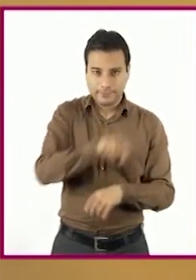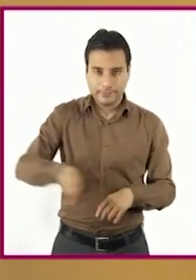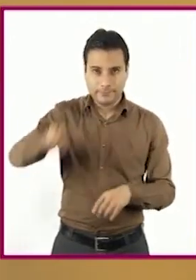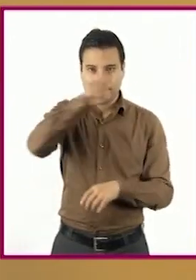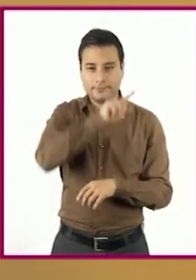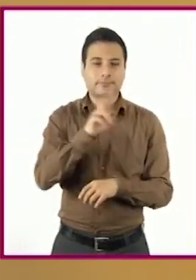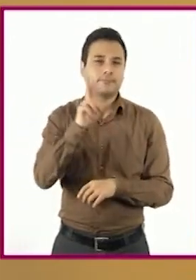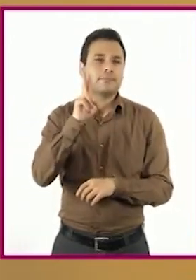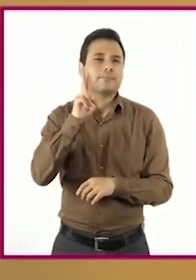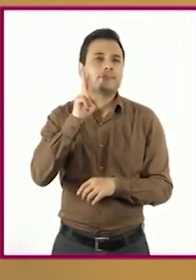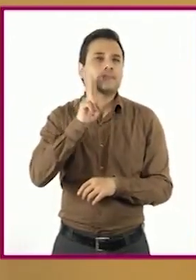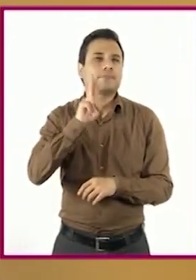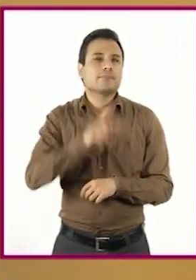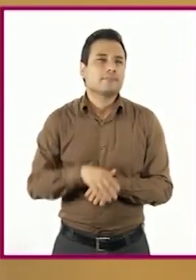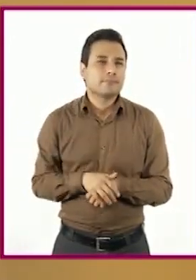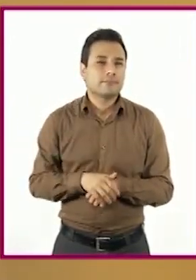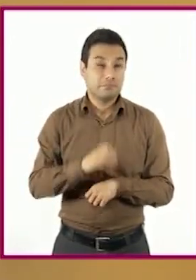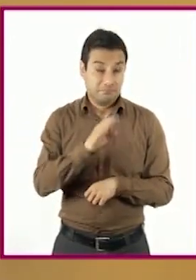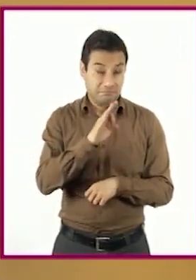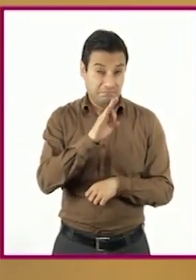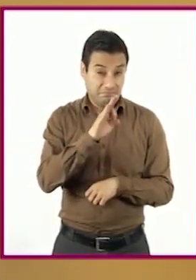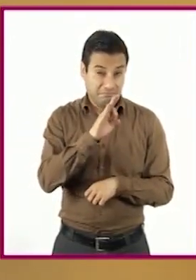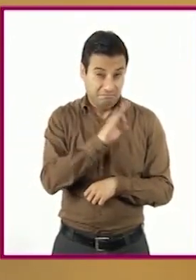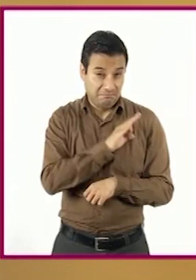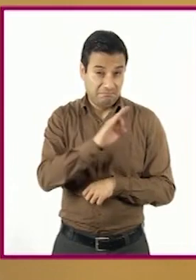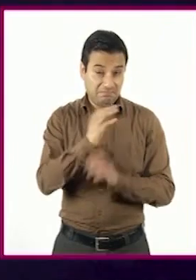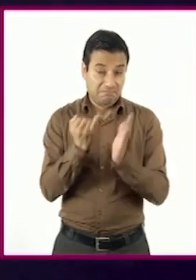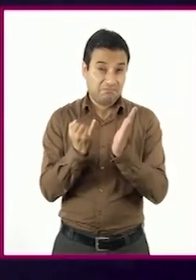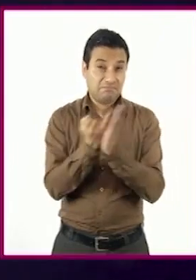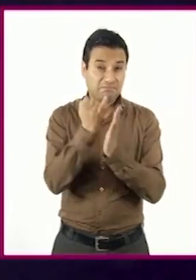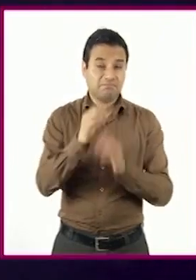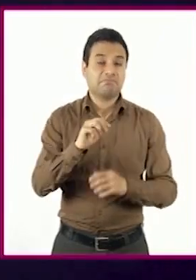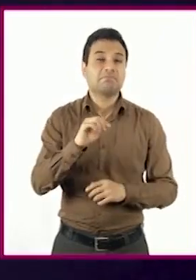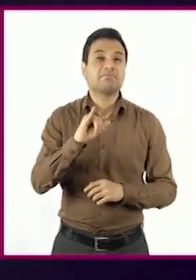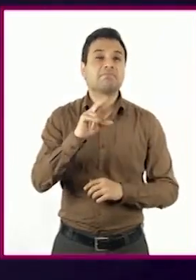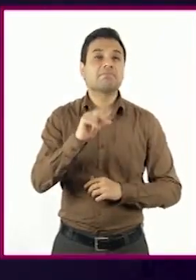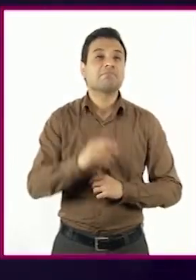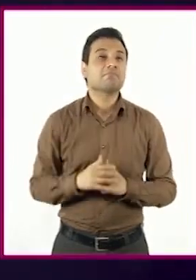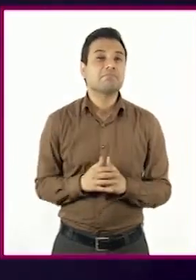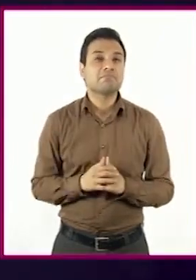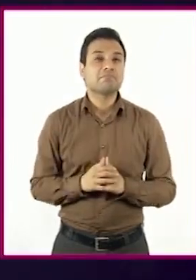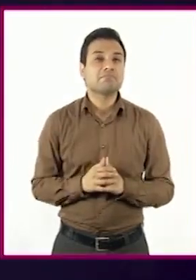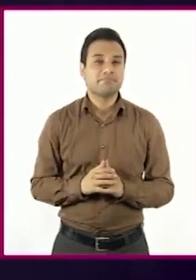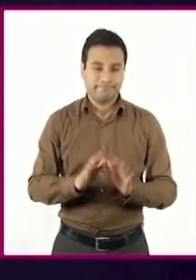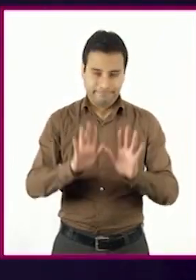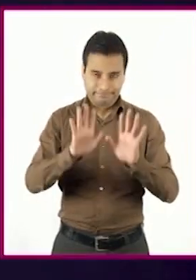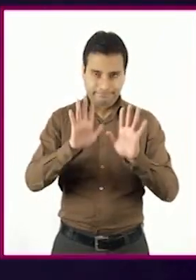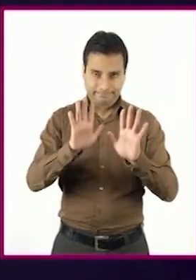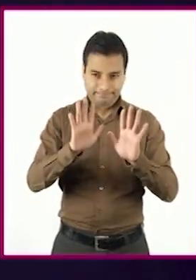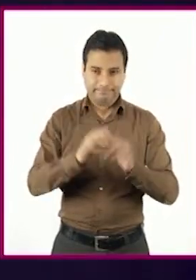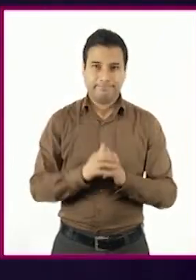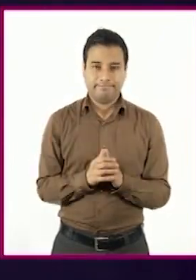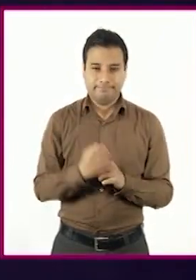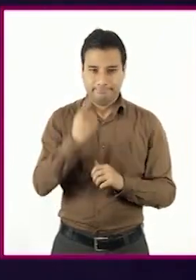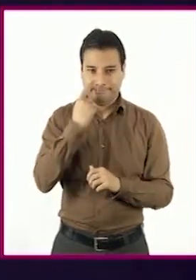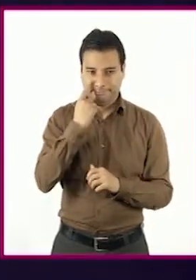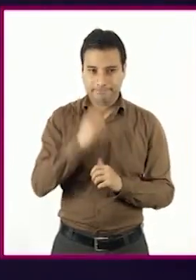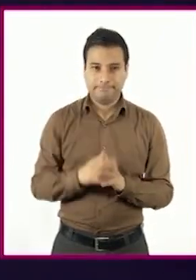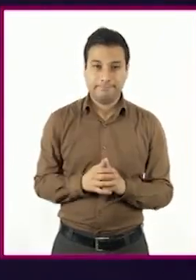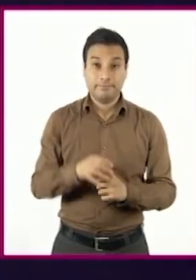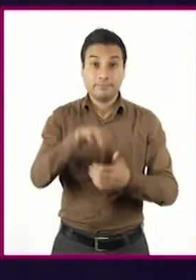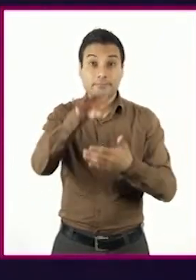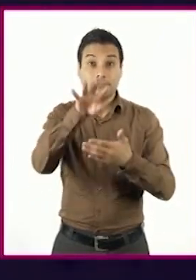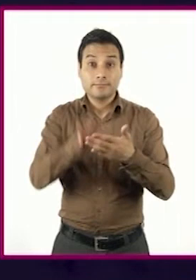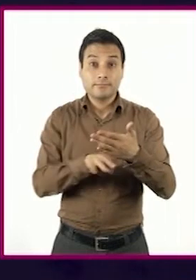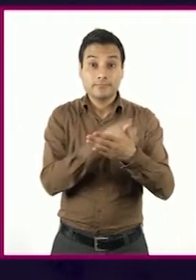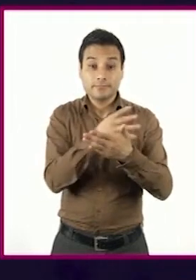posible decidir a quién de los jugadores se le debe dar el premio. Pero antes, en la tabla, agrupen